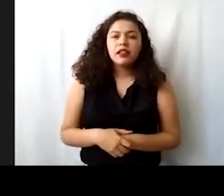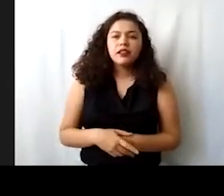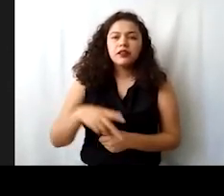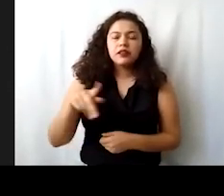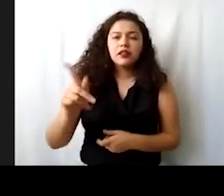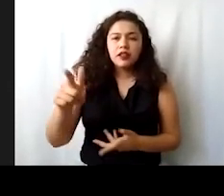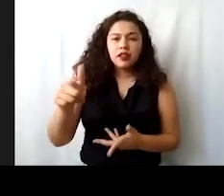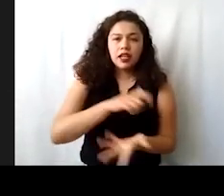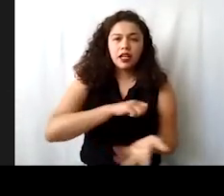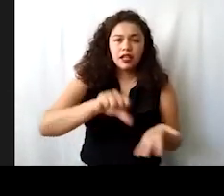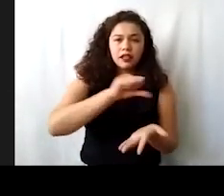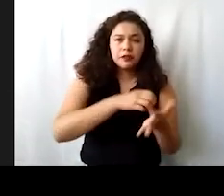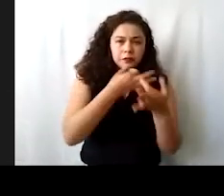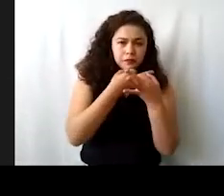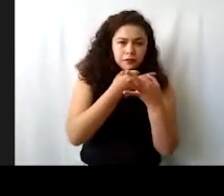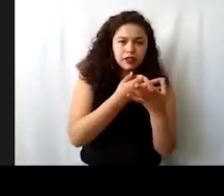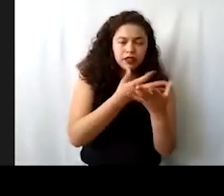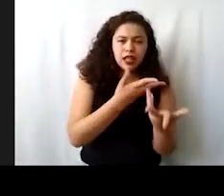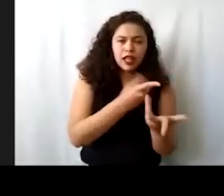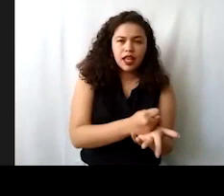centro de rehabilitación,